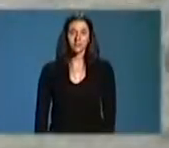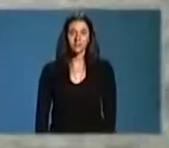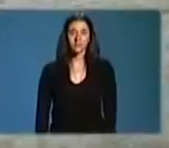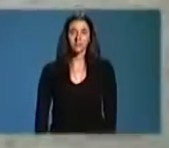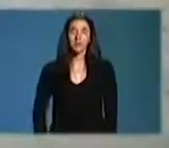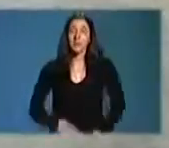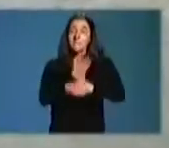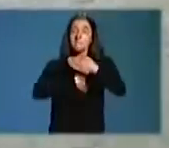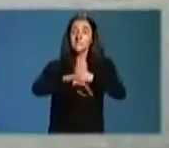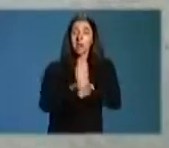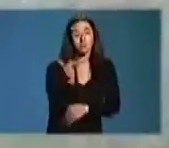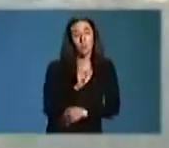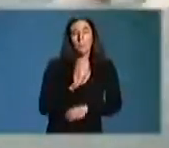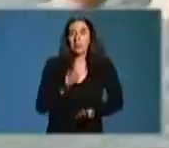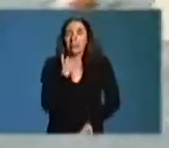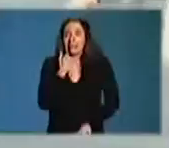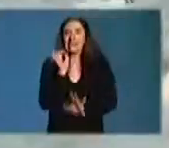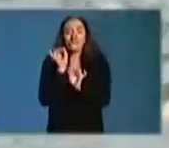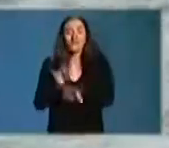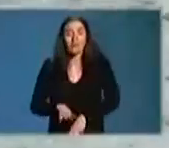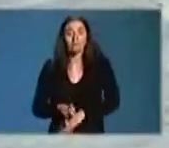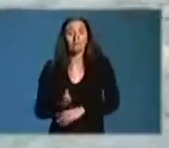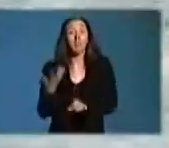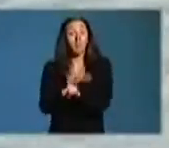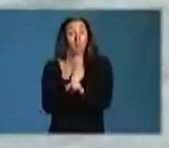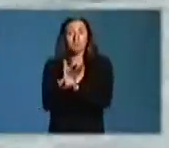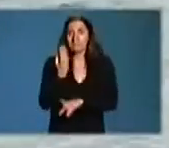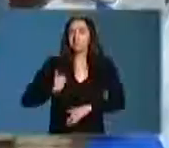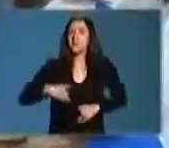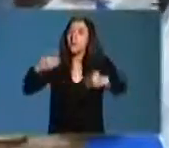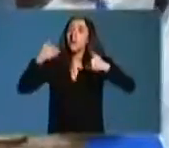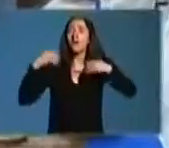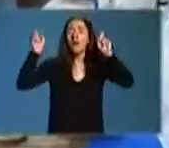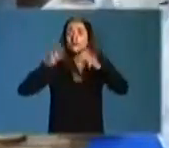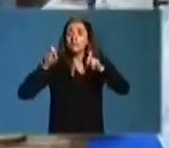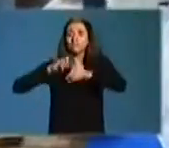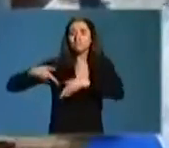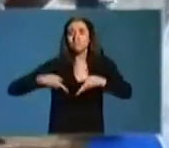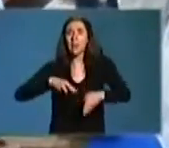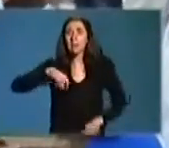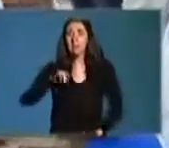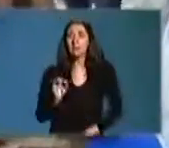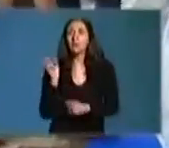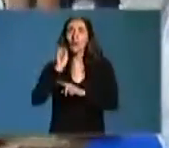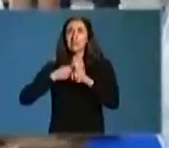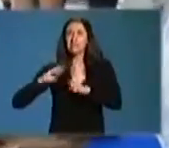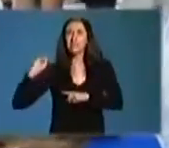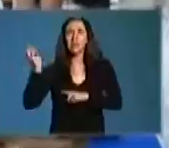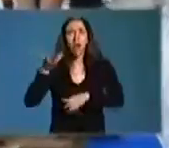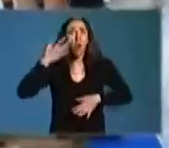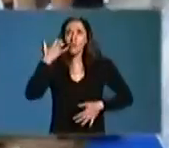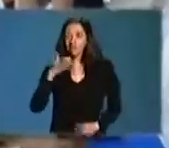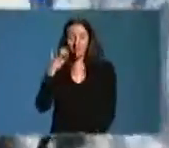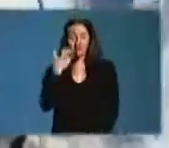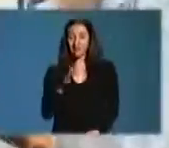no veo mar pero comas eufor a estos monitores serán los encargados de dar vida dominio a través de originales actividades acuáticas que